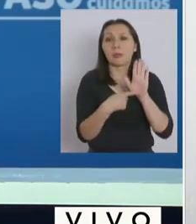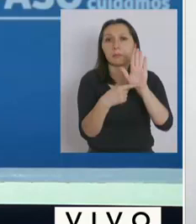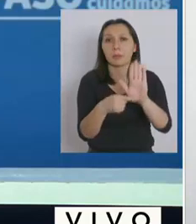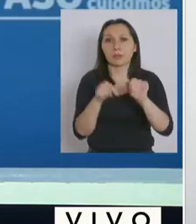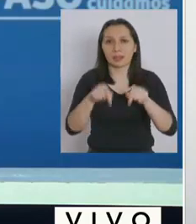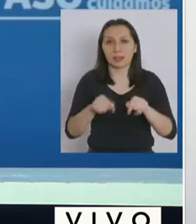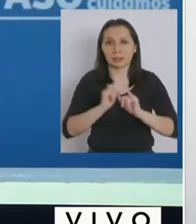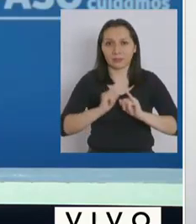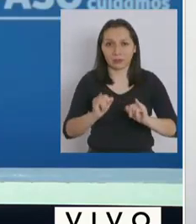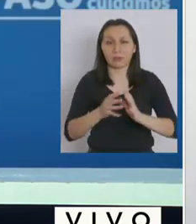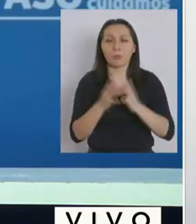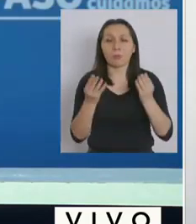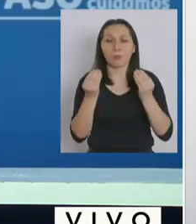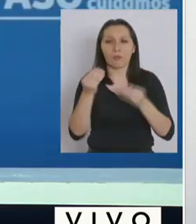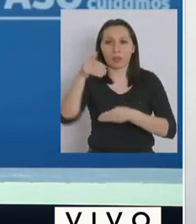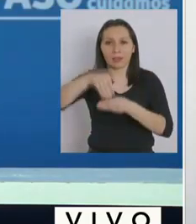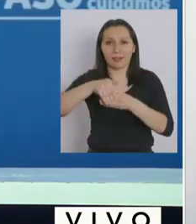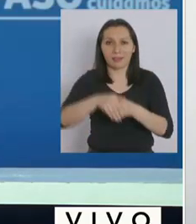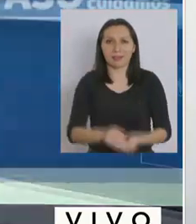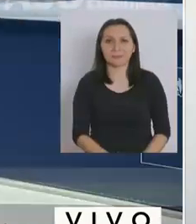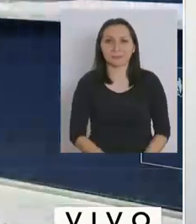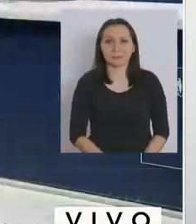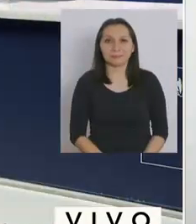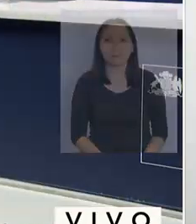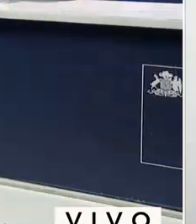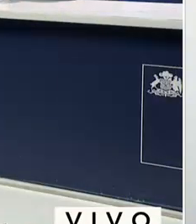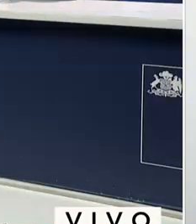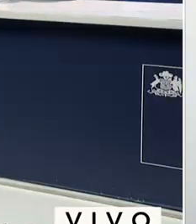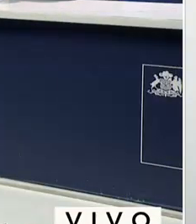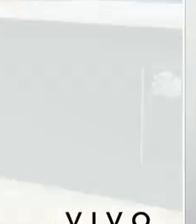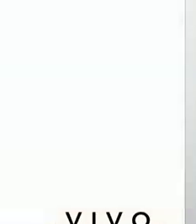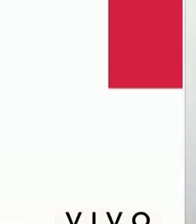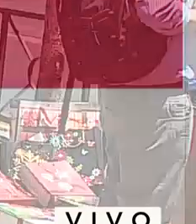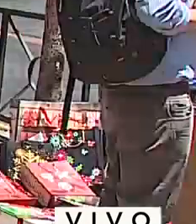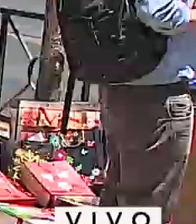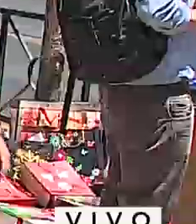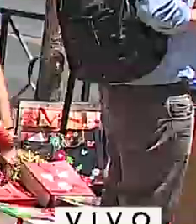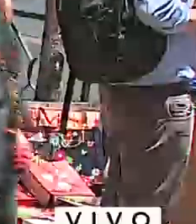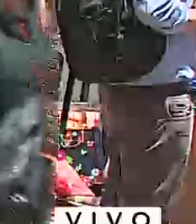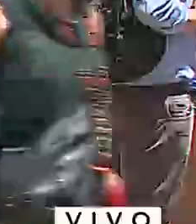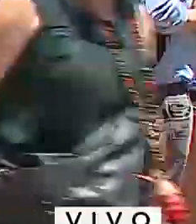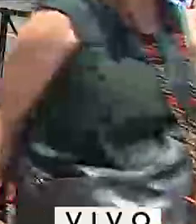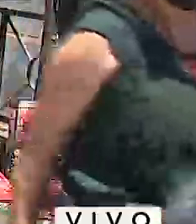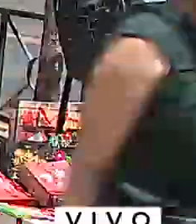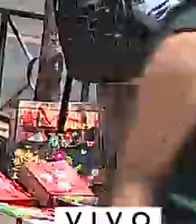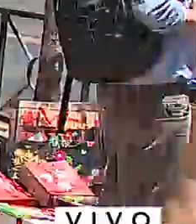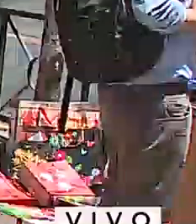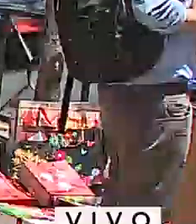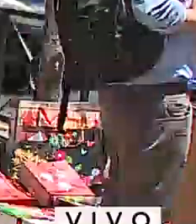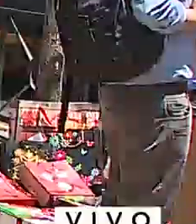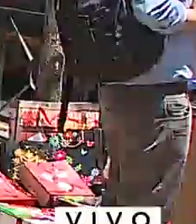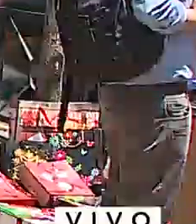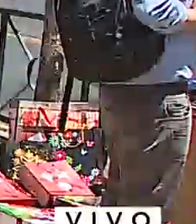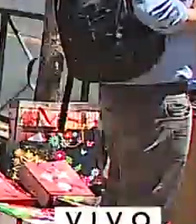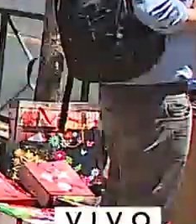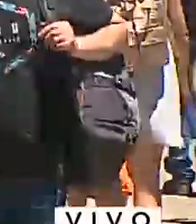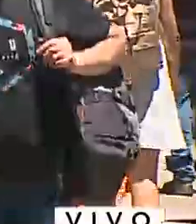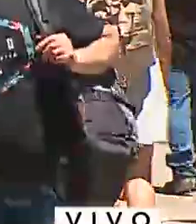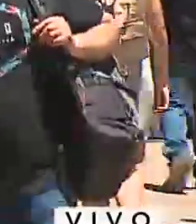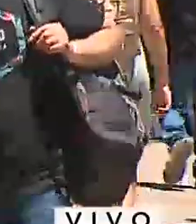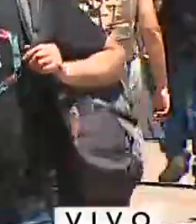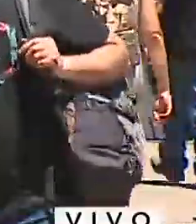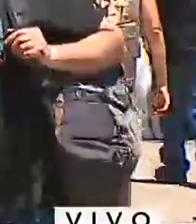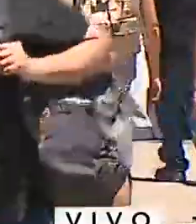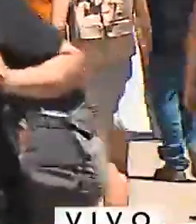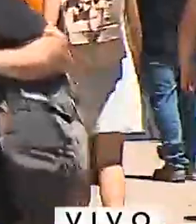este informe. Muy buenas tardes. Bien, ahí estaba el reporte diario en el Palacio de la Moneda,